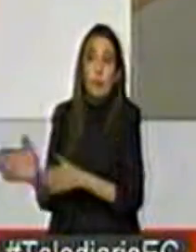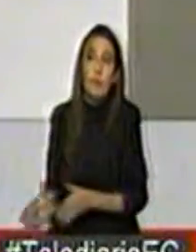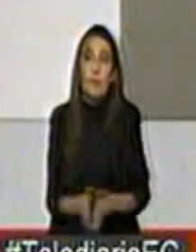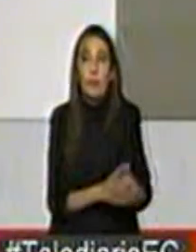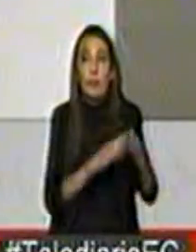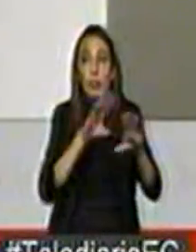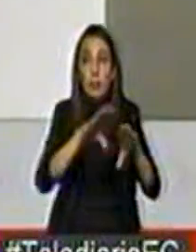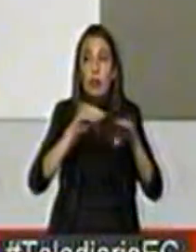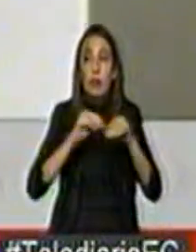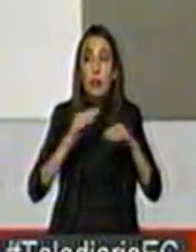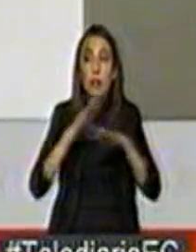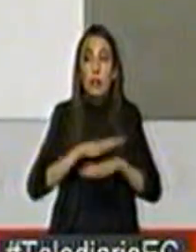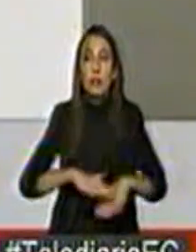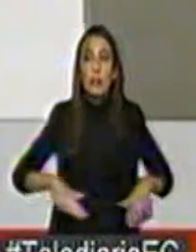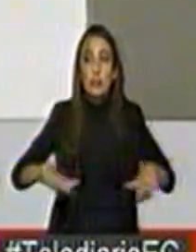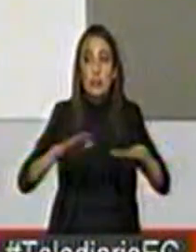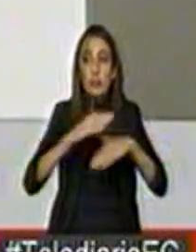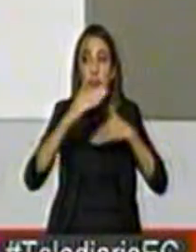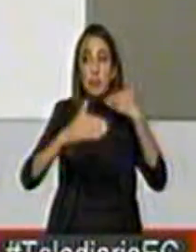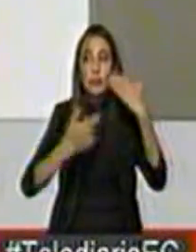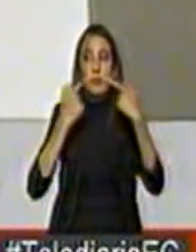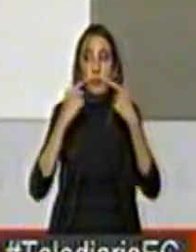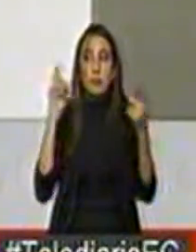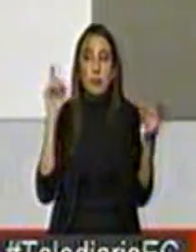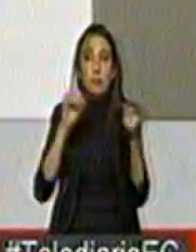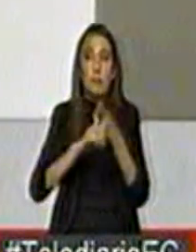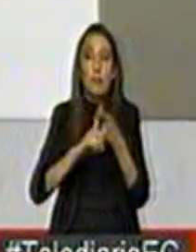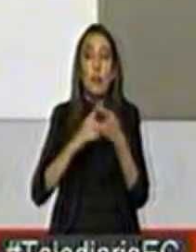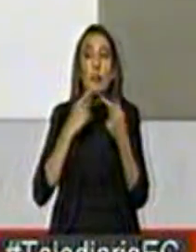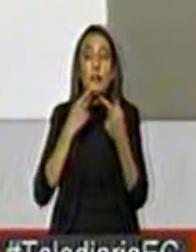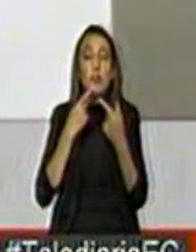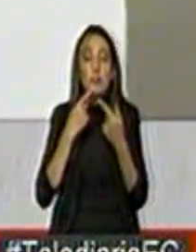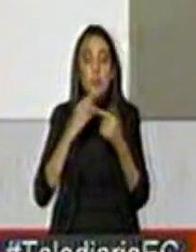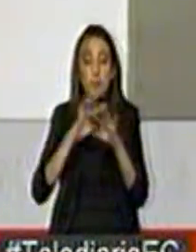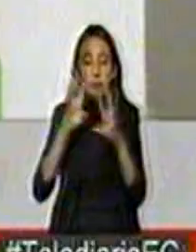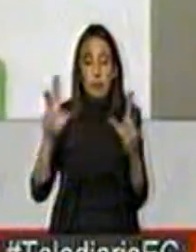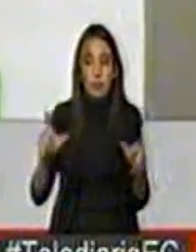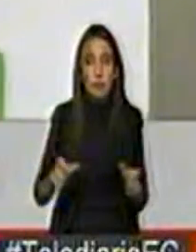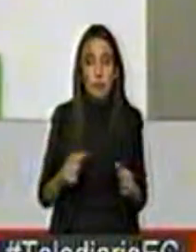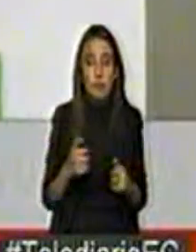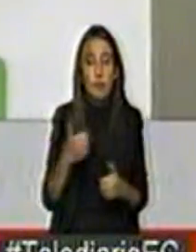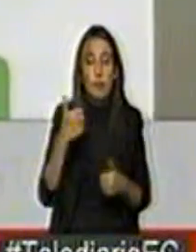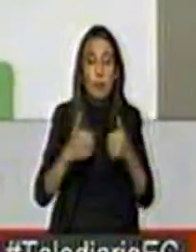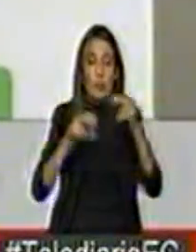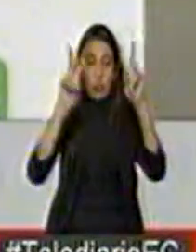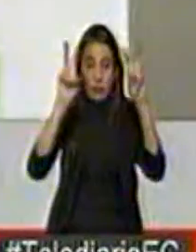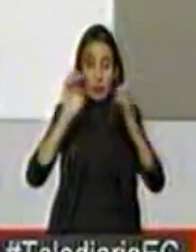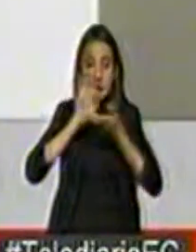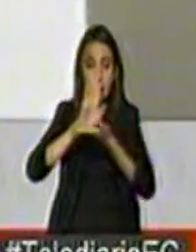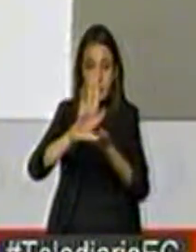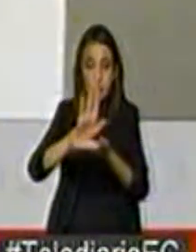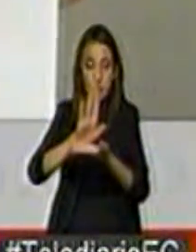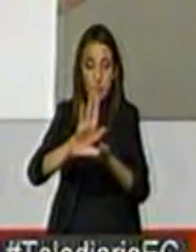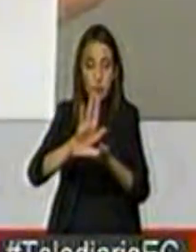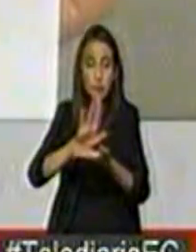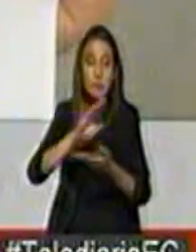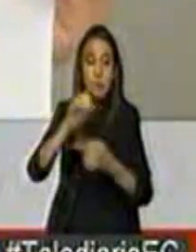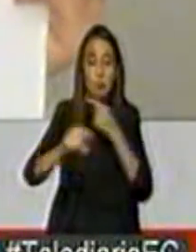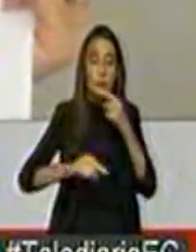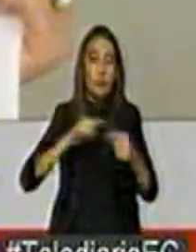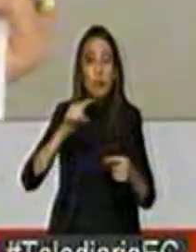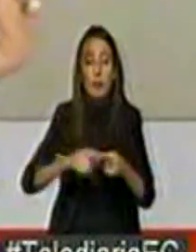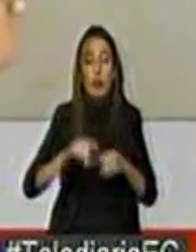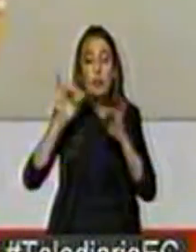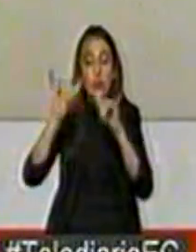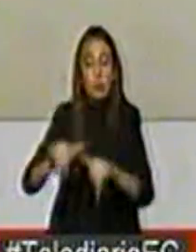coautora a María Sol Larrea, quien fue sentenciada por el delito de peculado en el caso de corrupción en el IES, cuando ocupaba